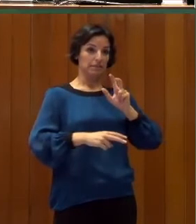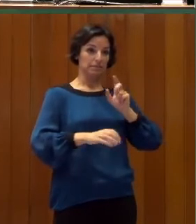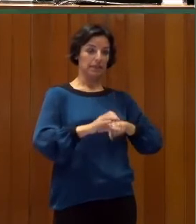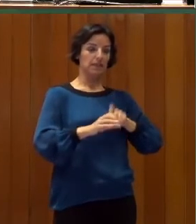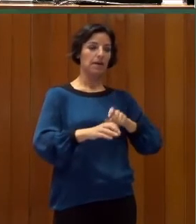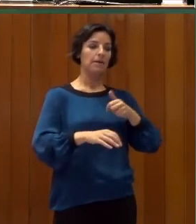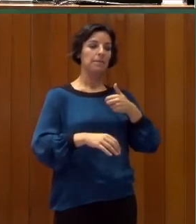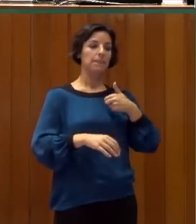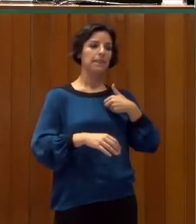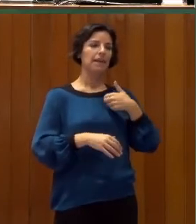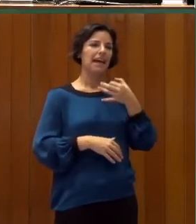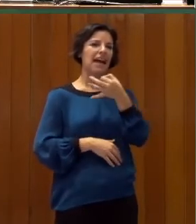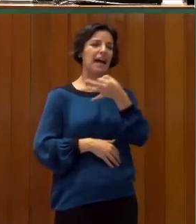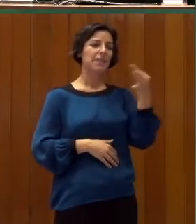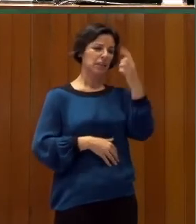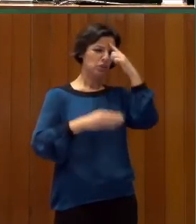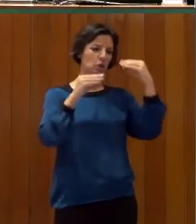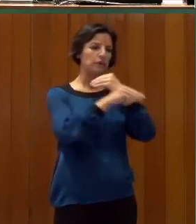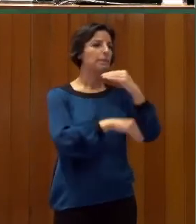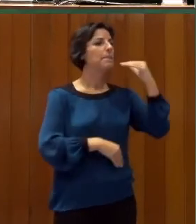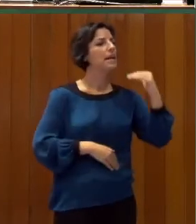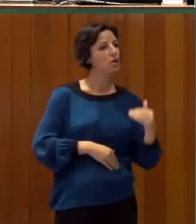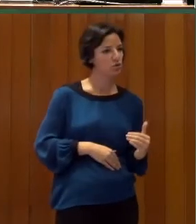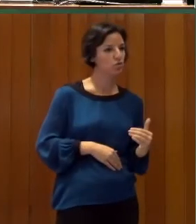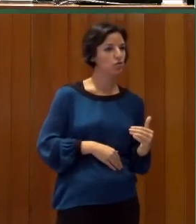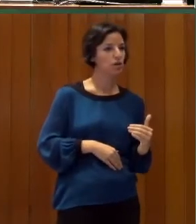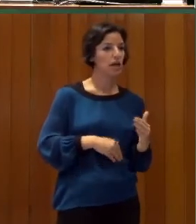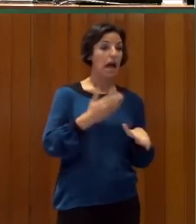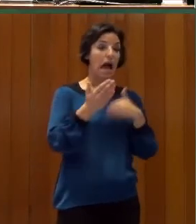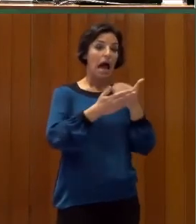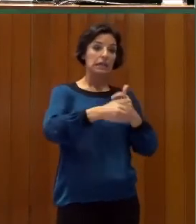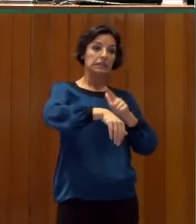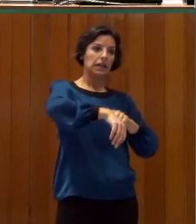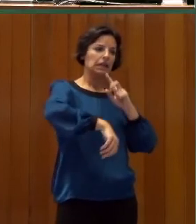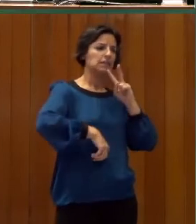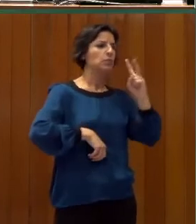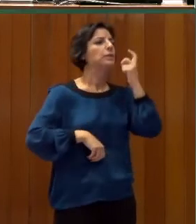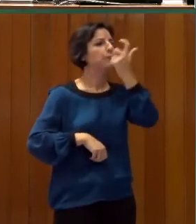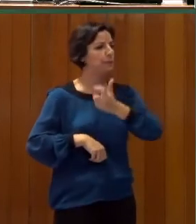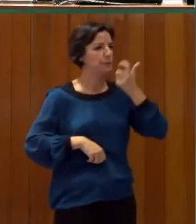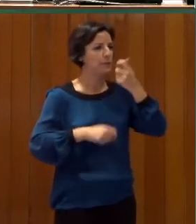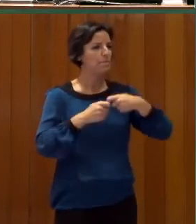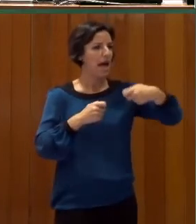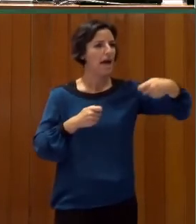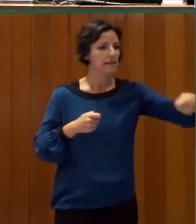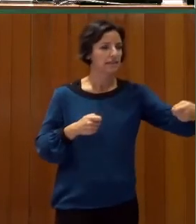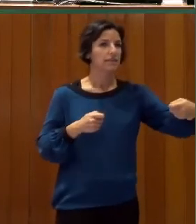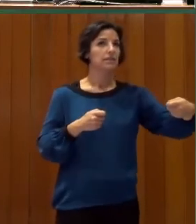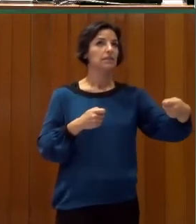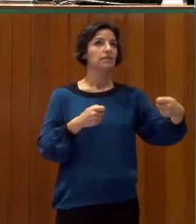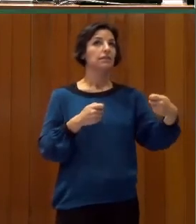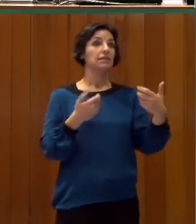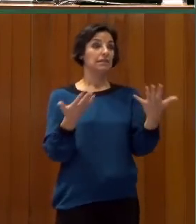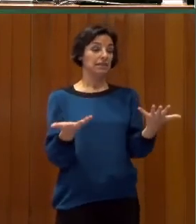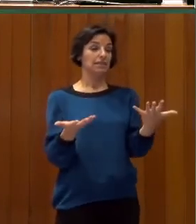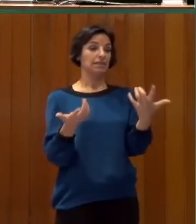un menor número de aciertos en la condición incongruente, mayor tiempo de reacción en la condición incongruente, y estas diferencias entre